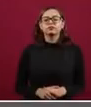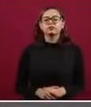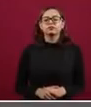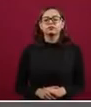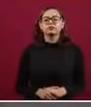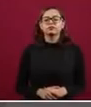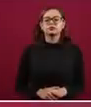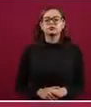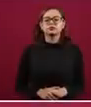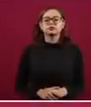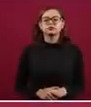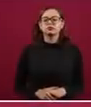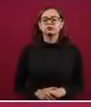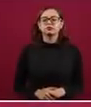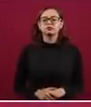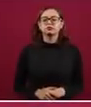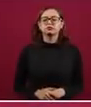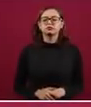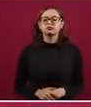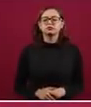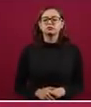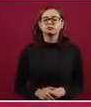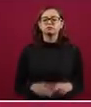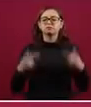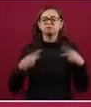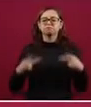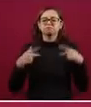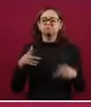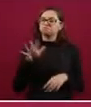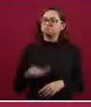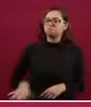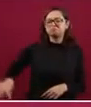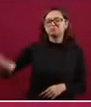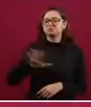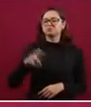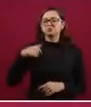Porque los ciudadanos, donde quiera que voy, pero no